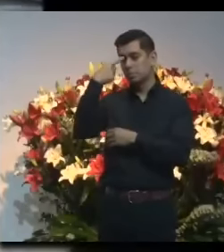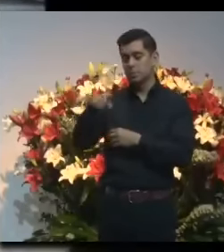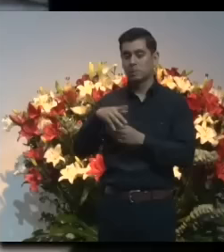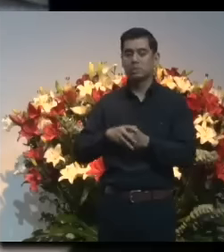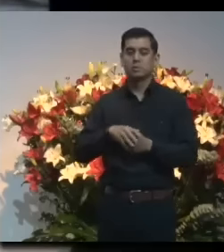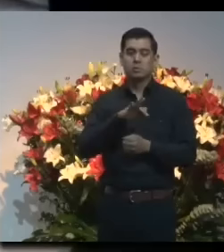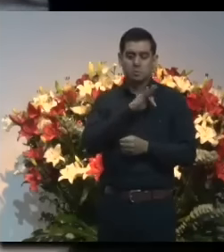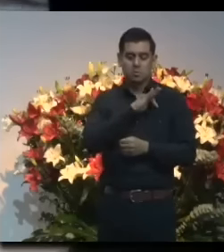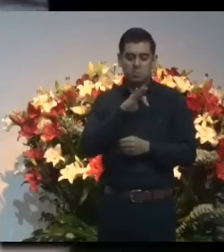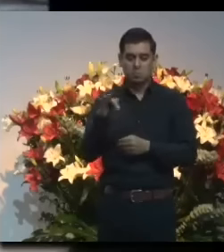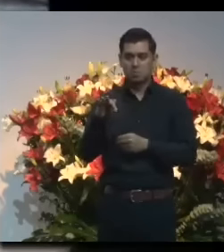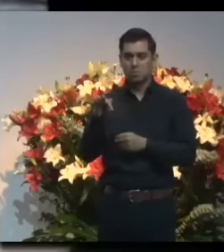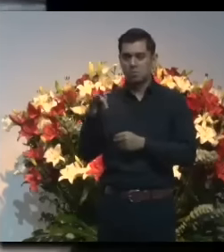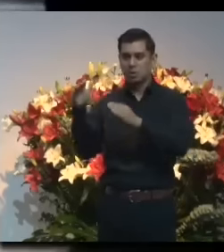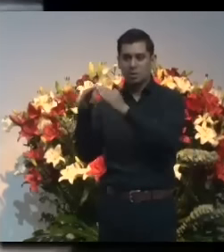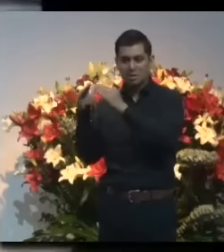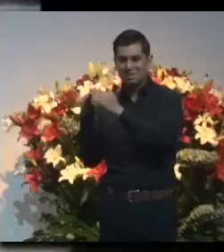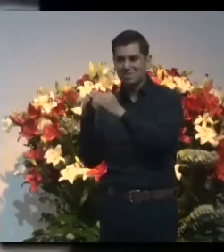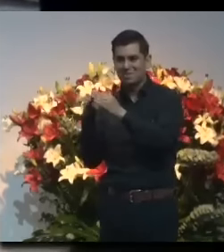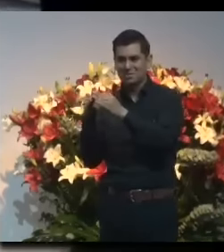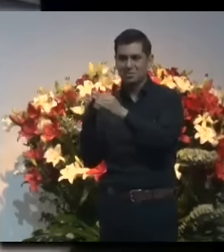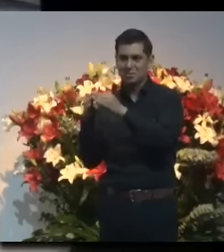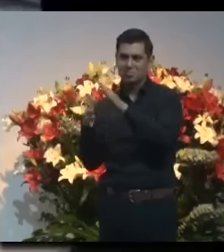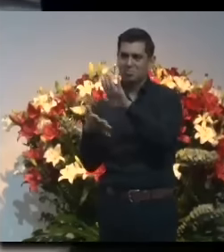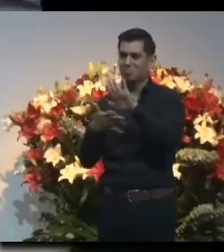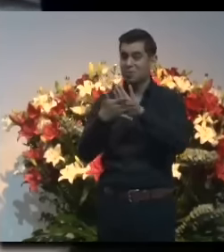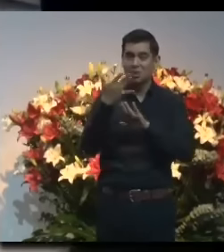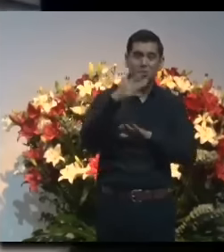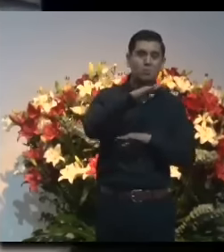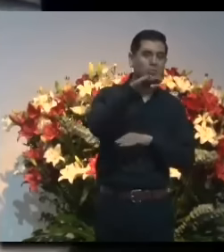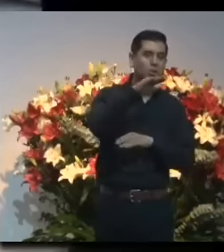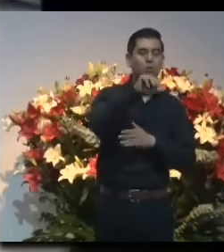salir de ese hogar violento, para que puedan rentar un